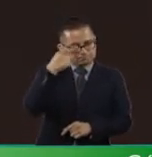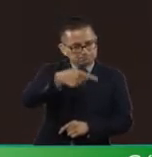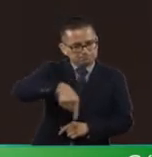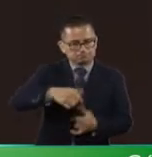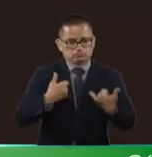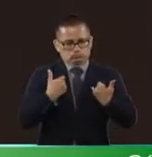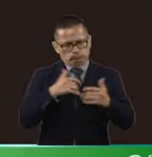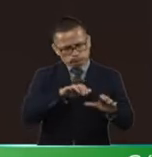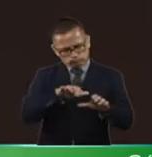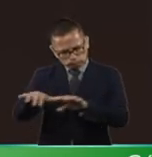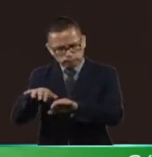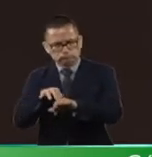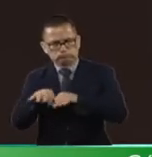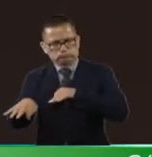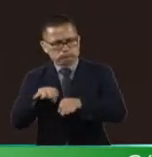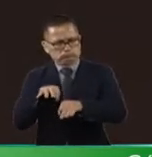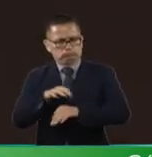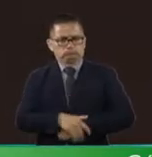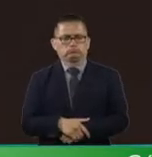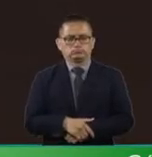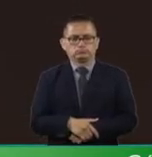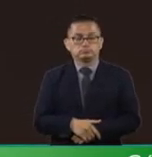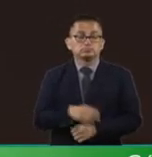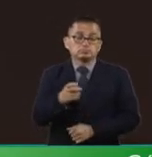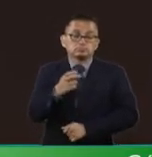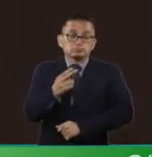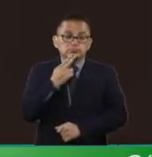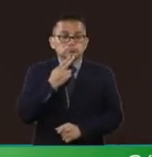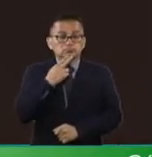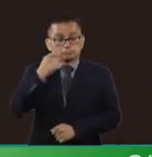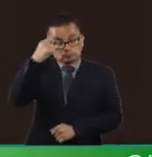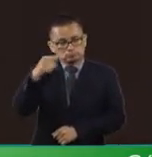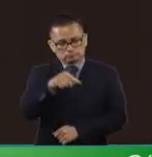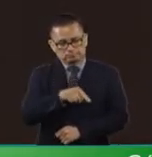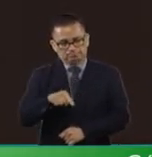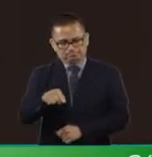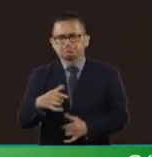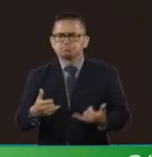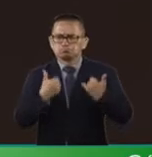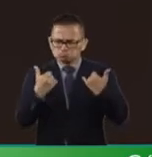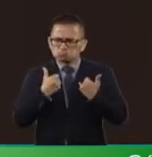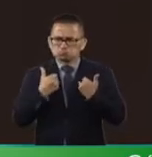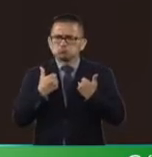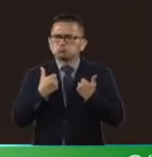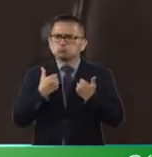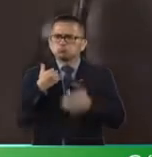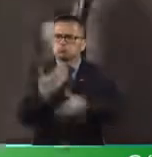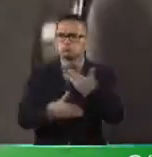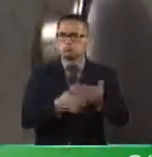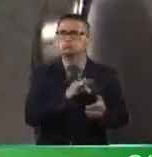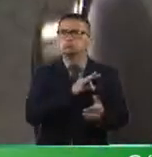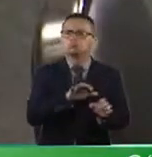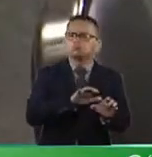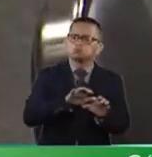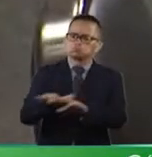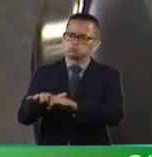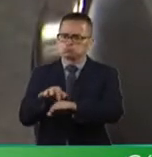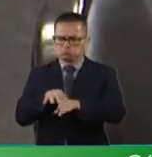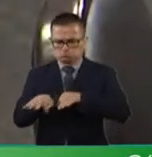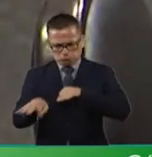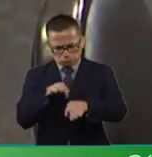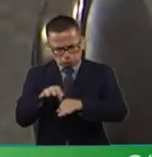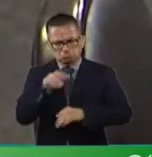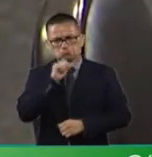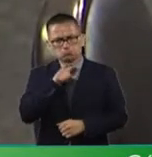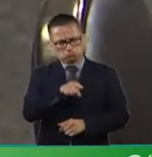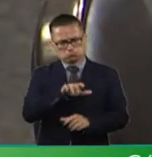laboral. Solo así podremos asegurar que los jóvenes no solo encuentren empleo, sino que accedan a trabajos de calidad que